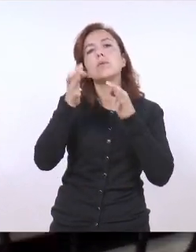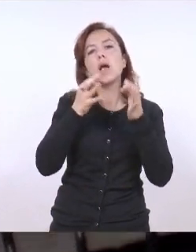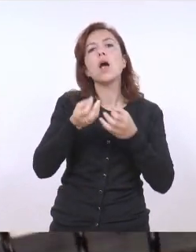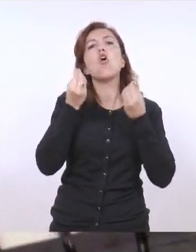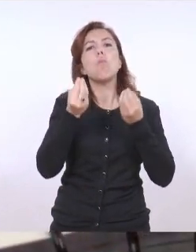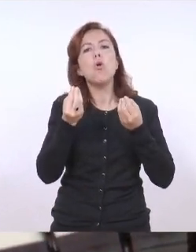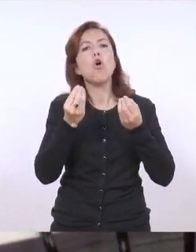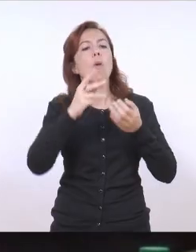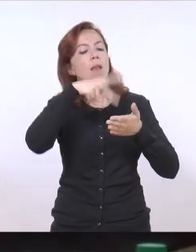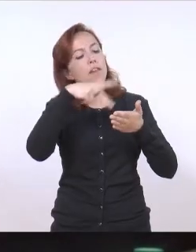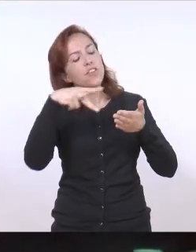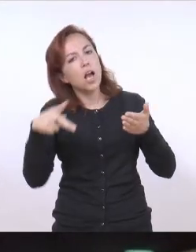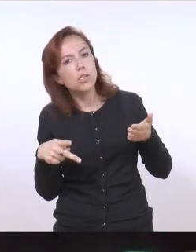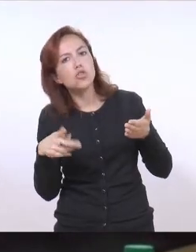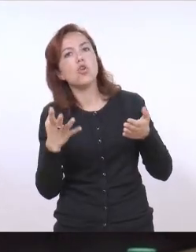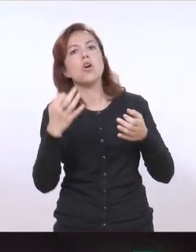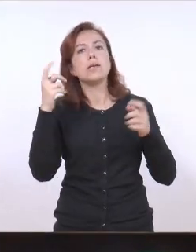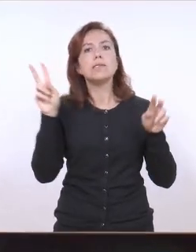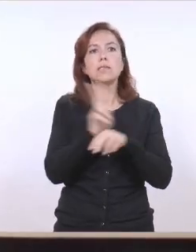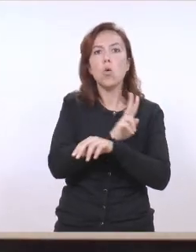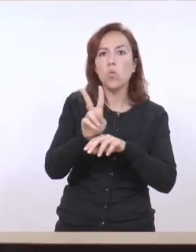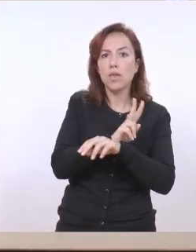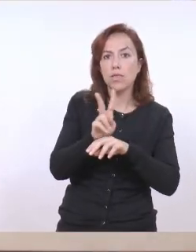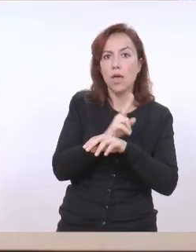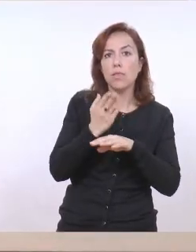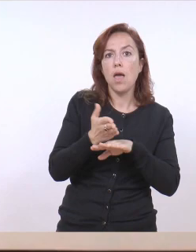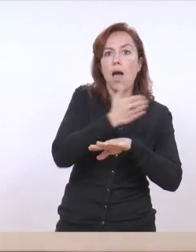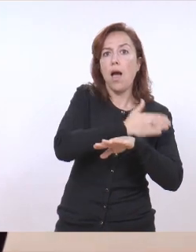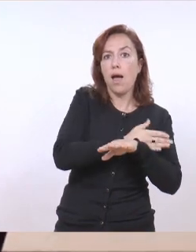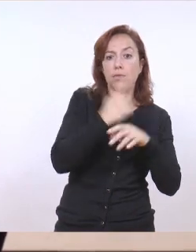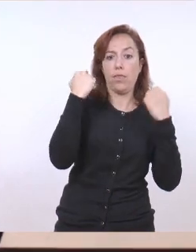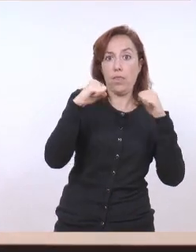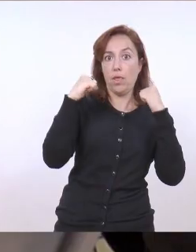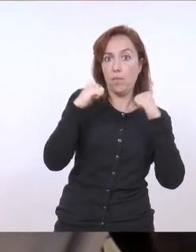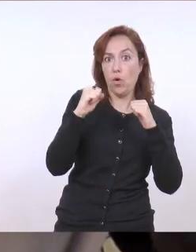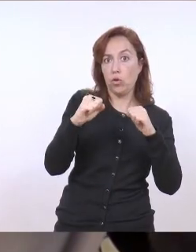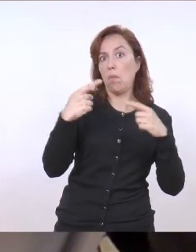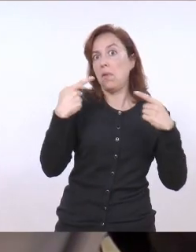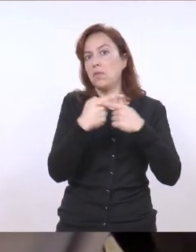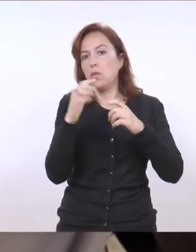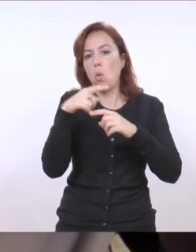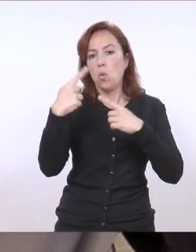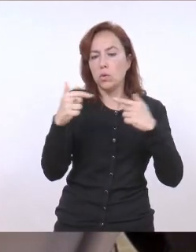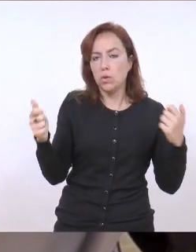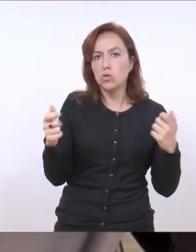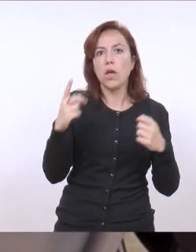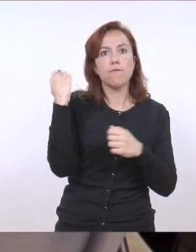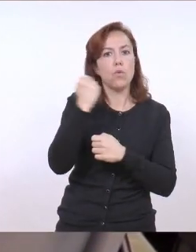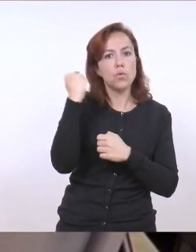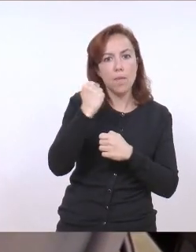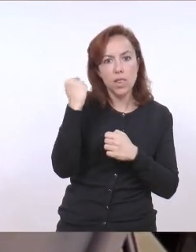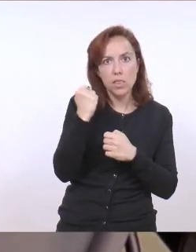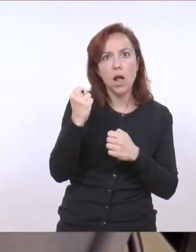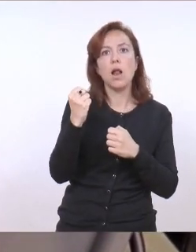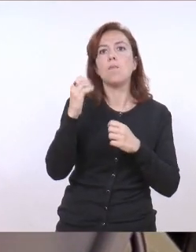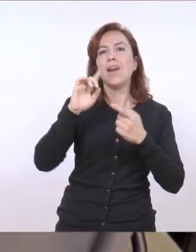de explicar el diseño de la planificación de un dispositivo de seguridad en un gran acontecimiento deportivo, que es fundamental para